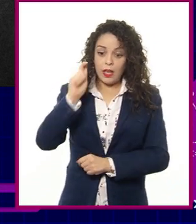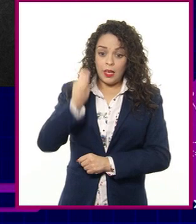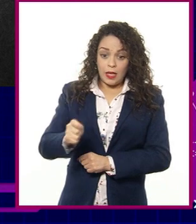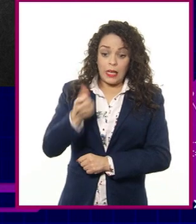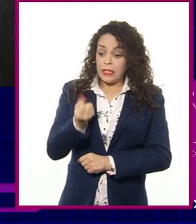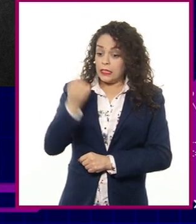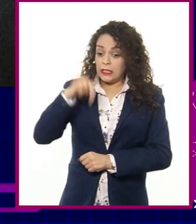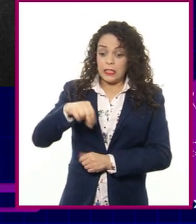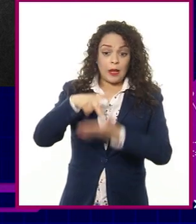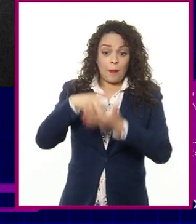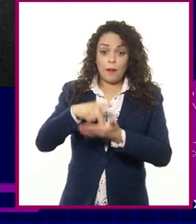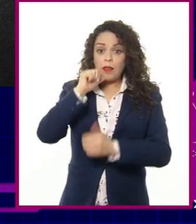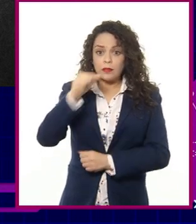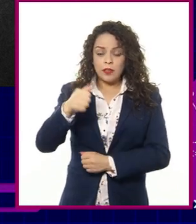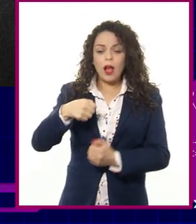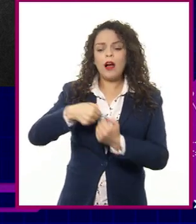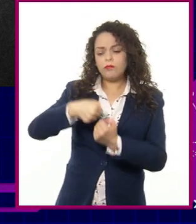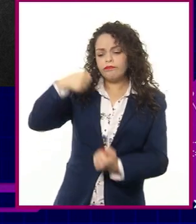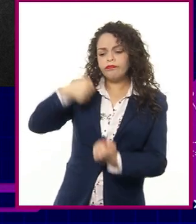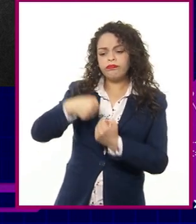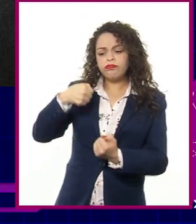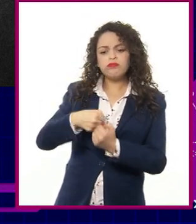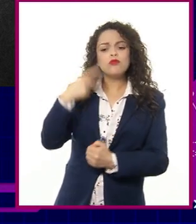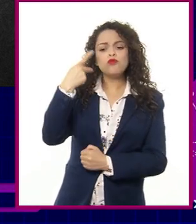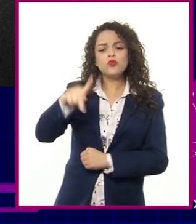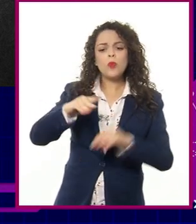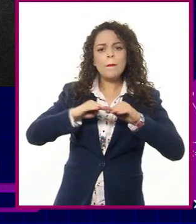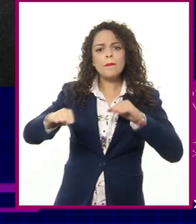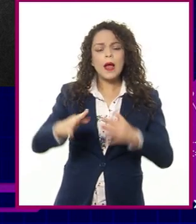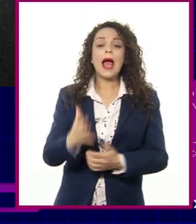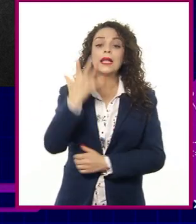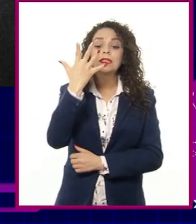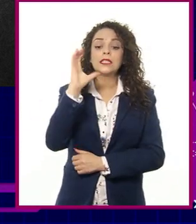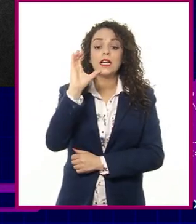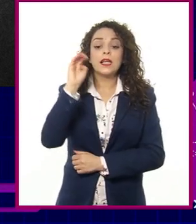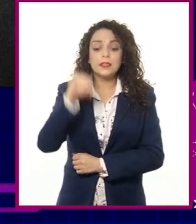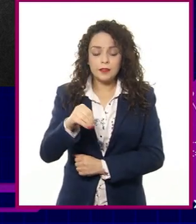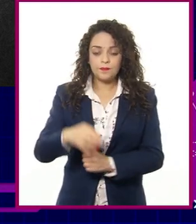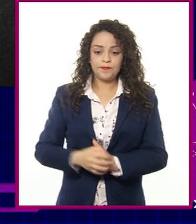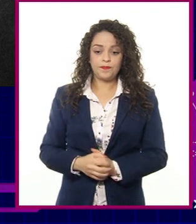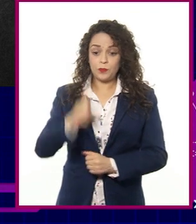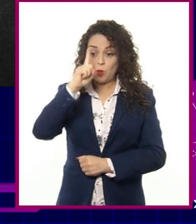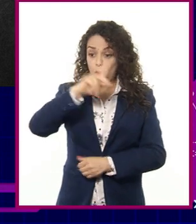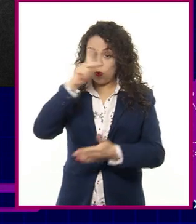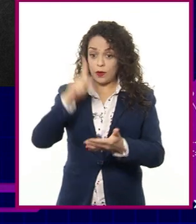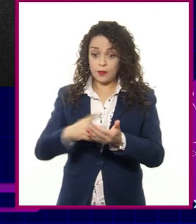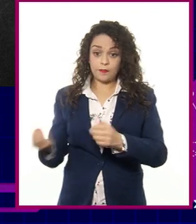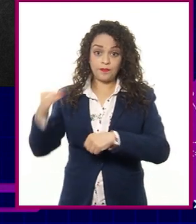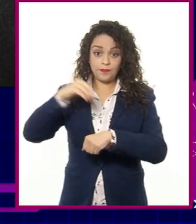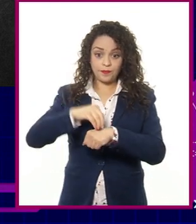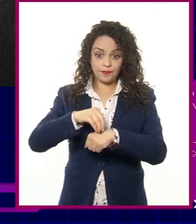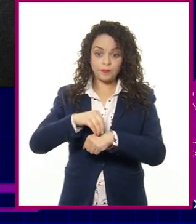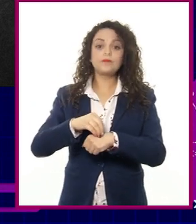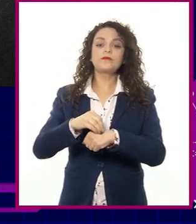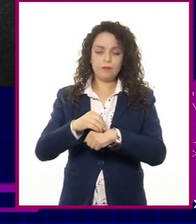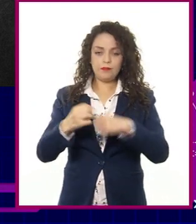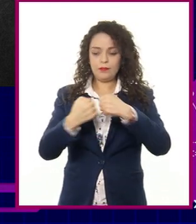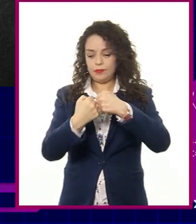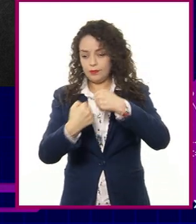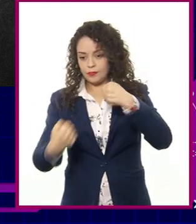peso es de 5 centímetros. Si el peso es de 1 kilogramo, la longitud total del resorte es de 9